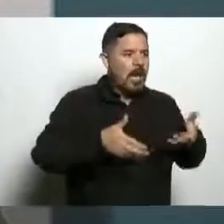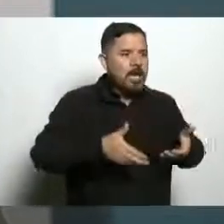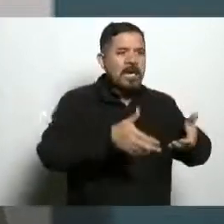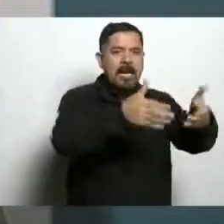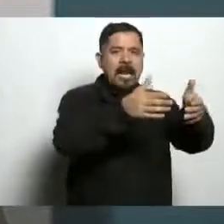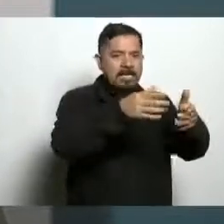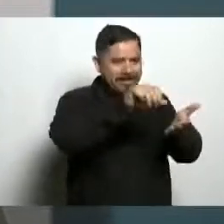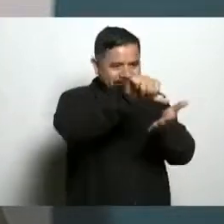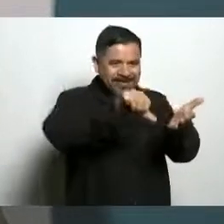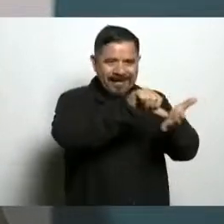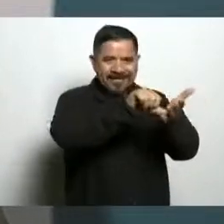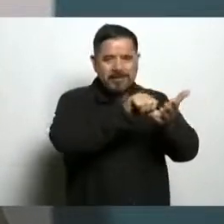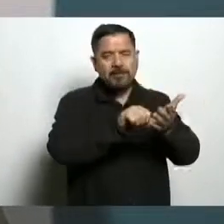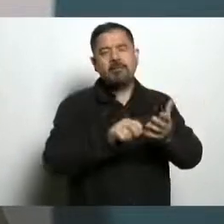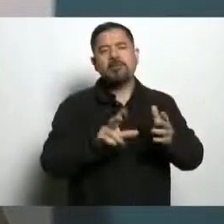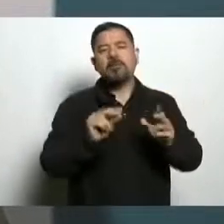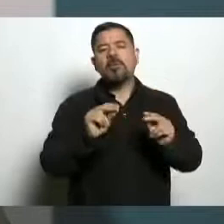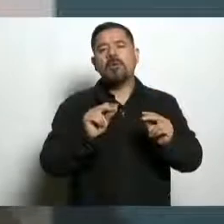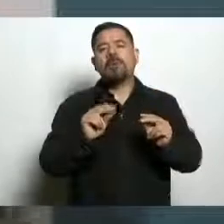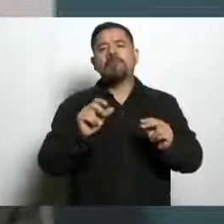sino que